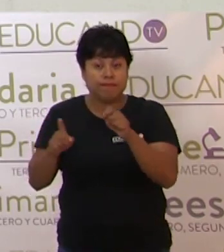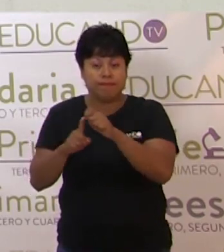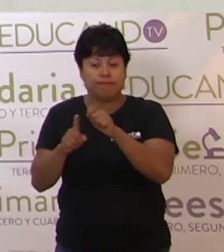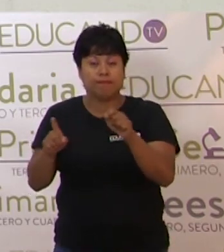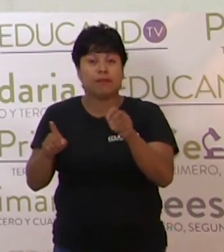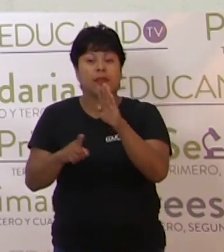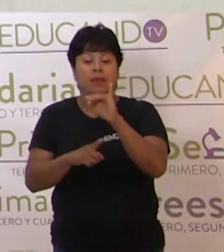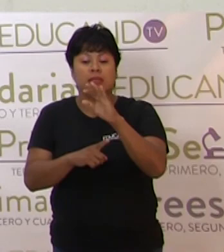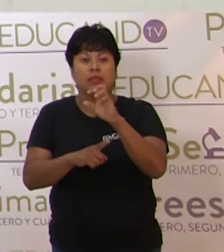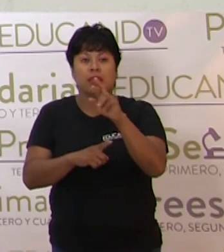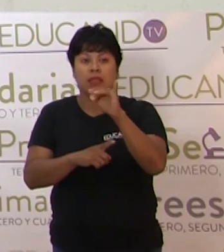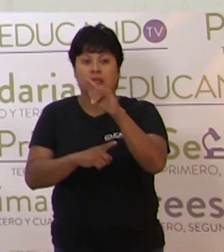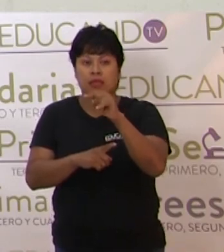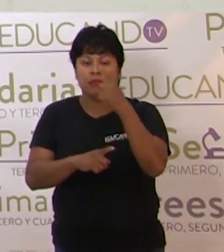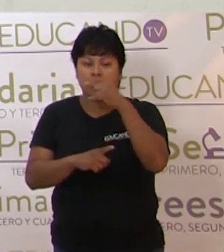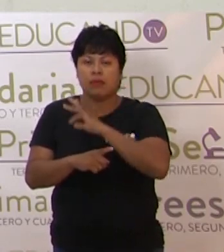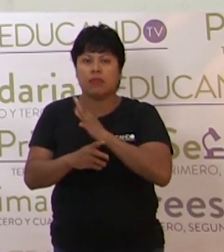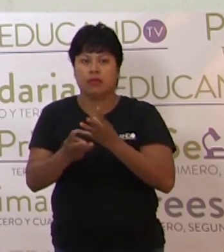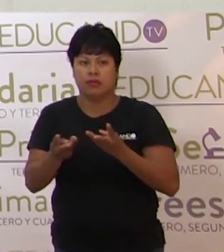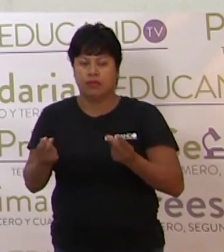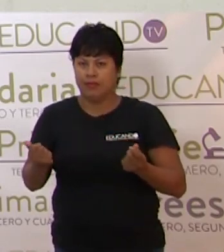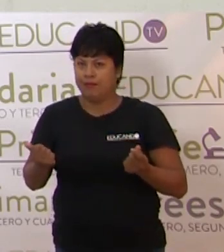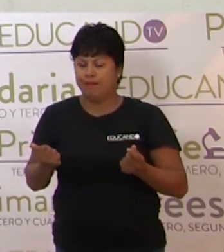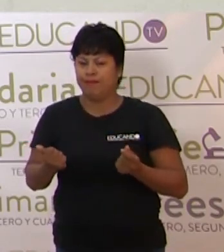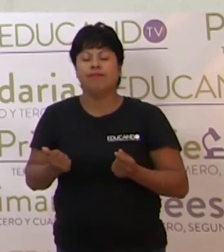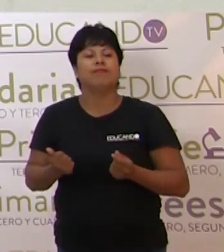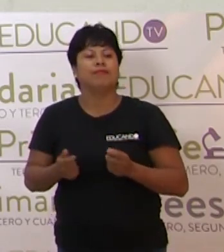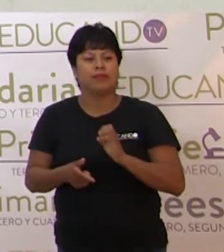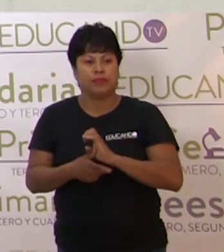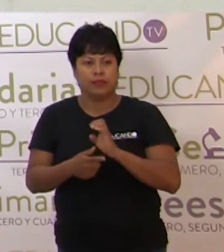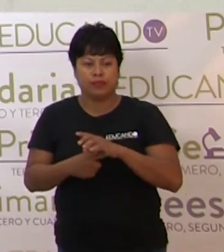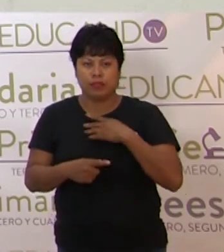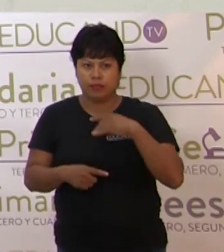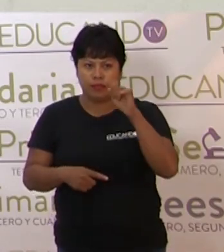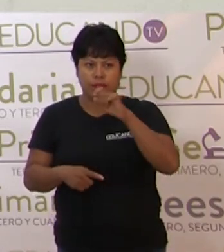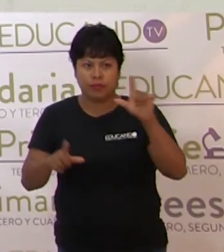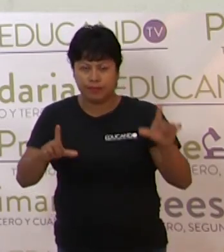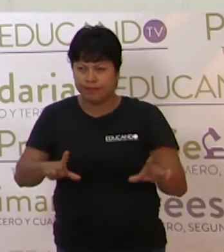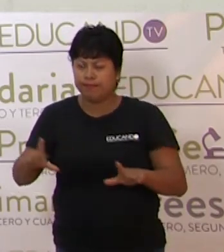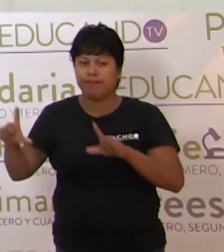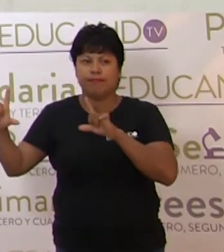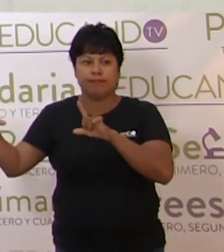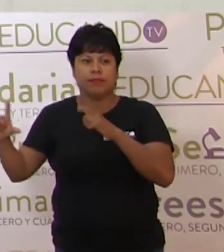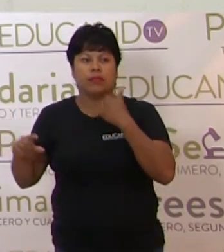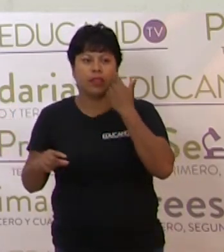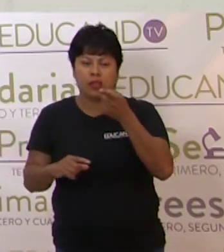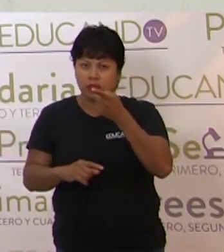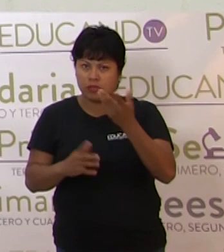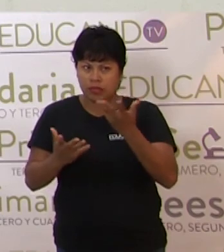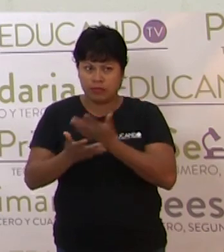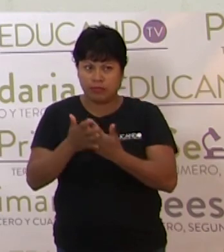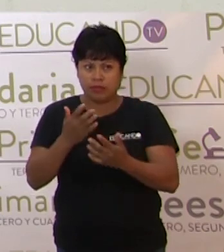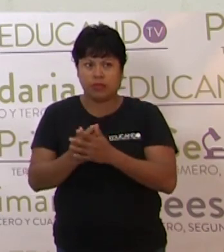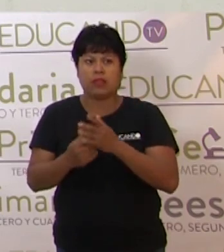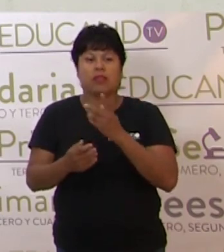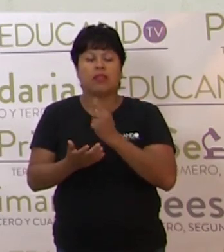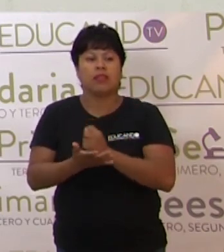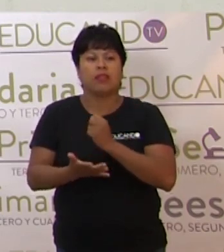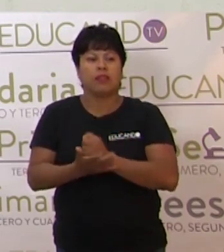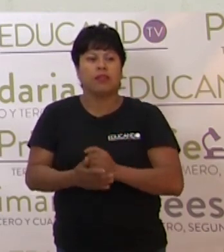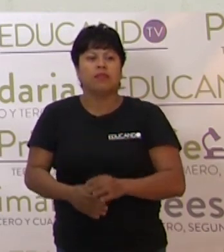bisectriz es para resolverlo entonces voy a ponerlo aquí y quiero que se lo lleven de tarea